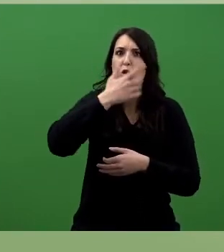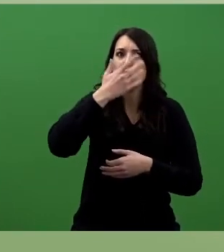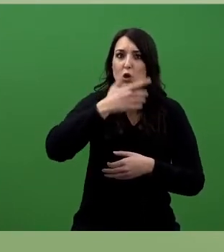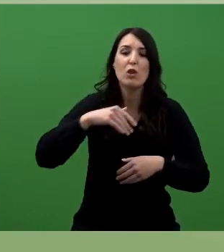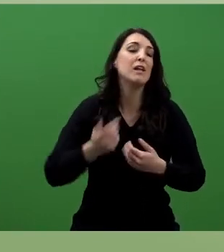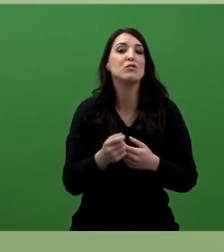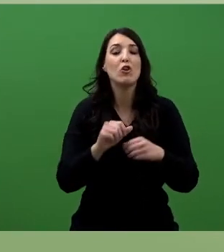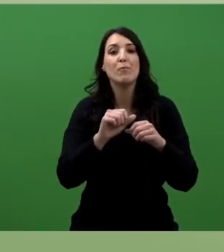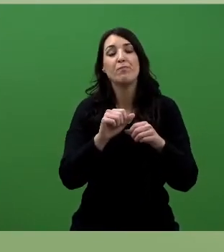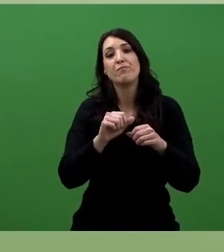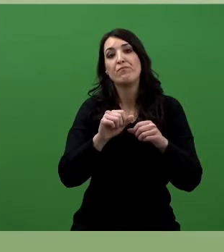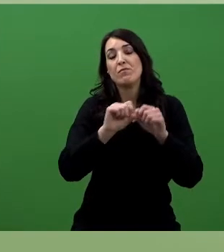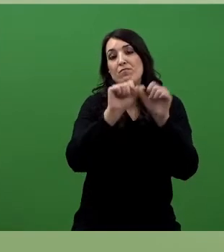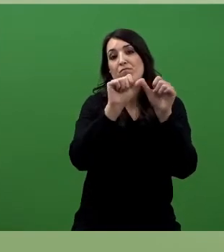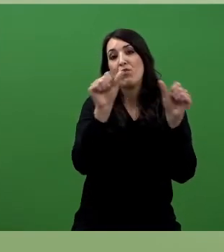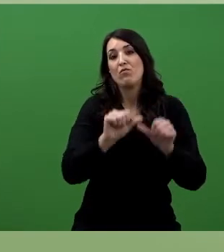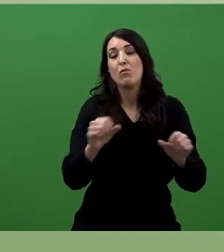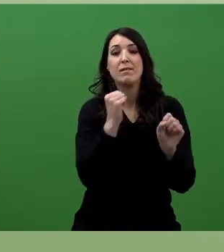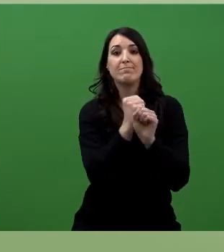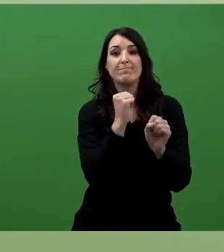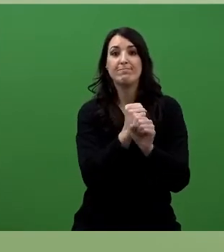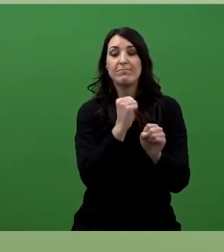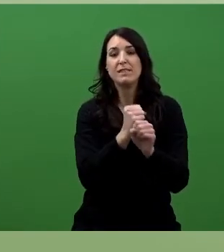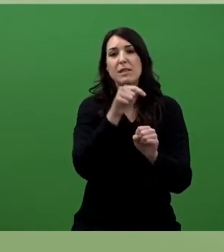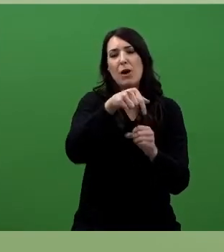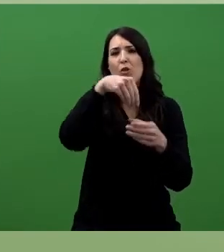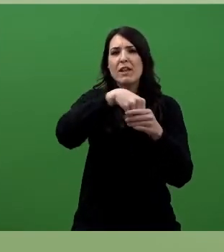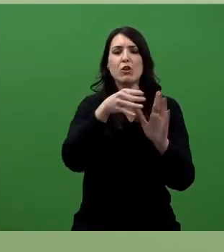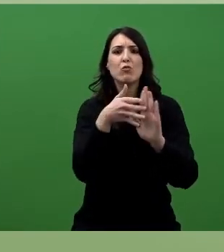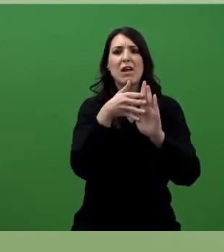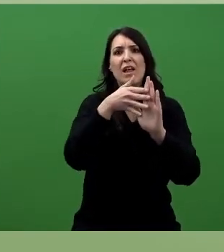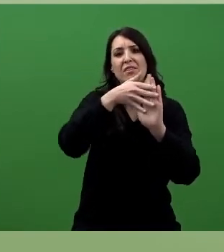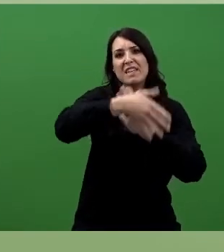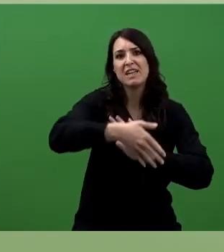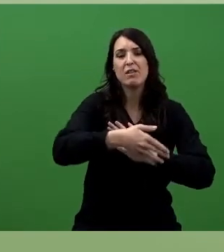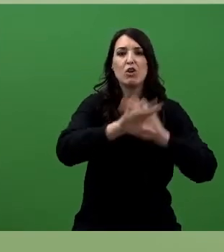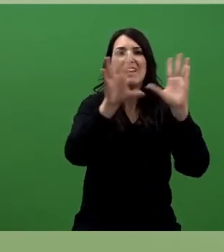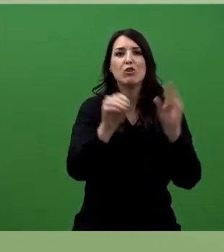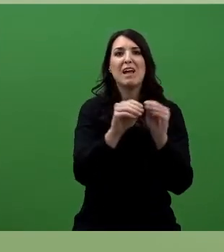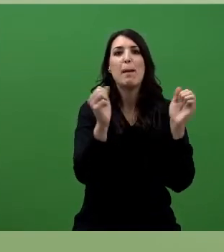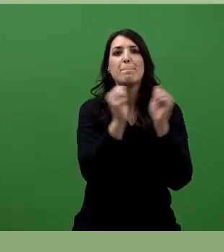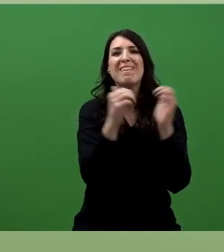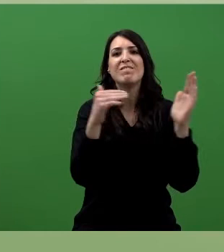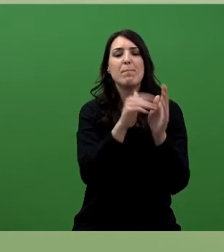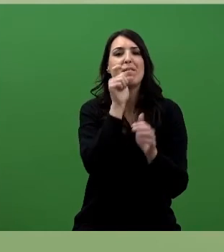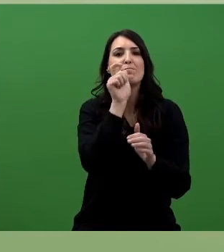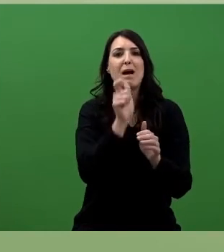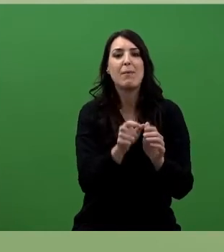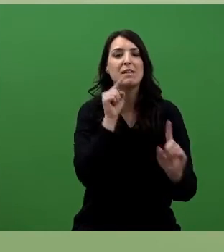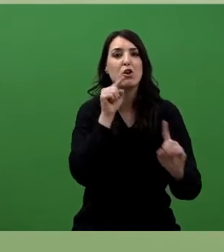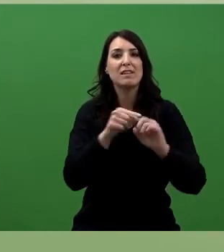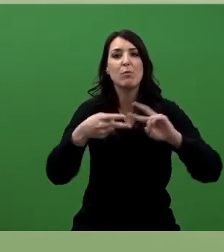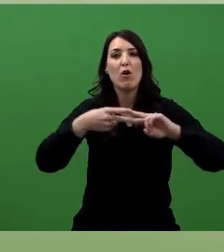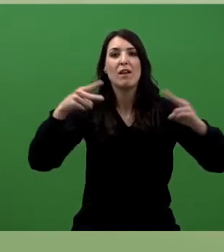Phenotype Ontology, la HPO, que tiene unas descripciones de más o cerca de 20.000 términos para poder describir